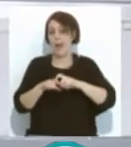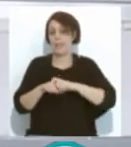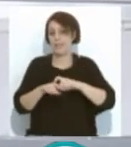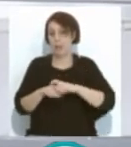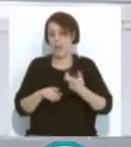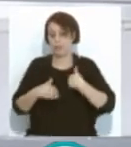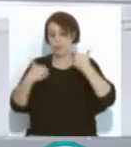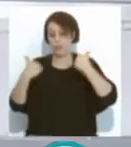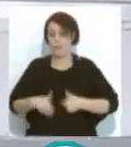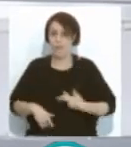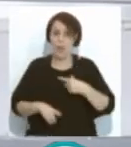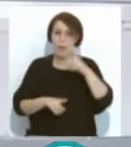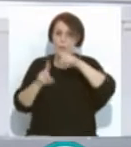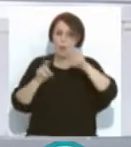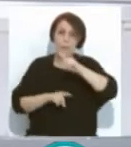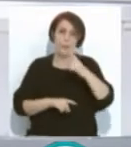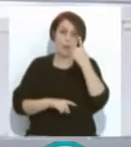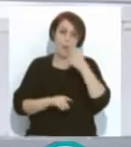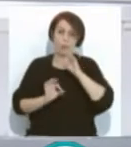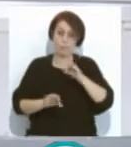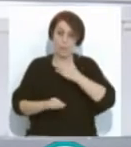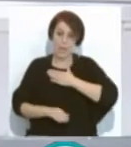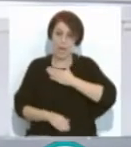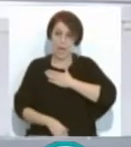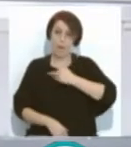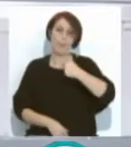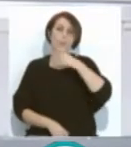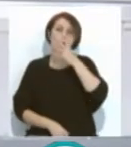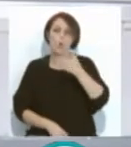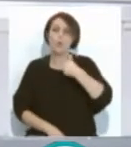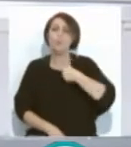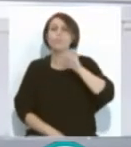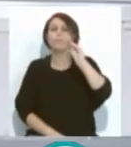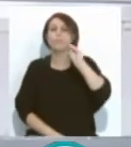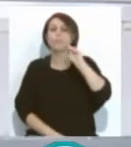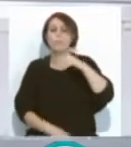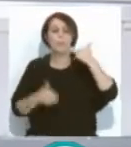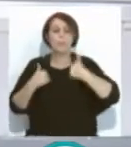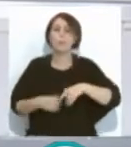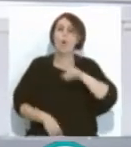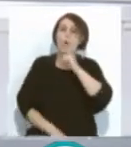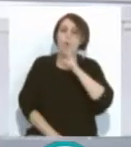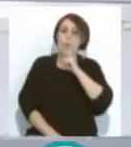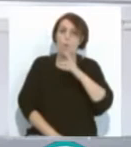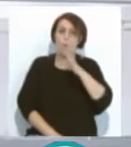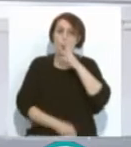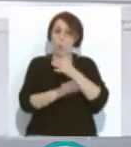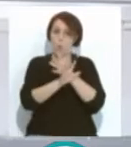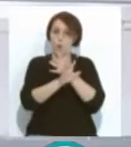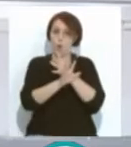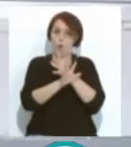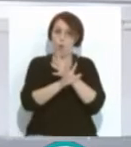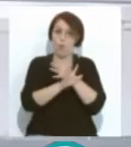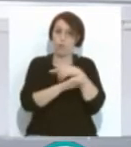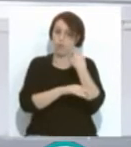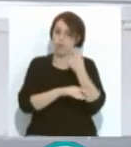con su estado de forma física. La primera pregunta era justamente la mía, porque le hablaba de cómo estaba físicamente, porque es un jugador que basa